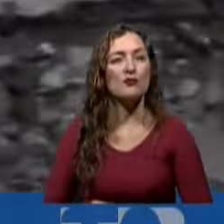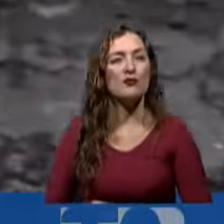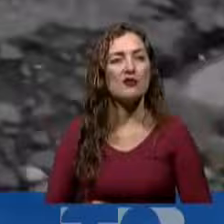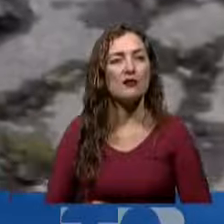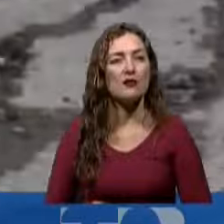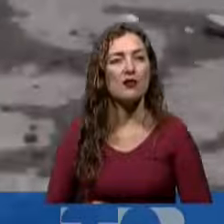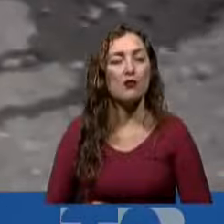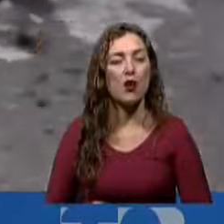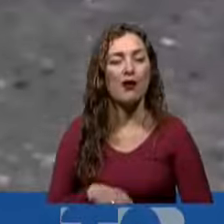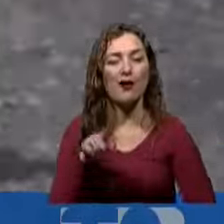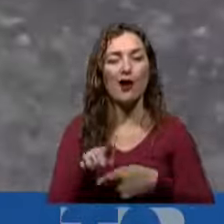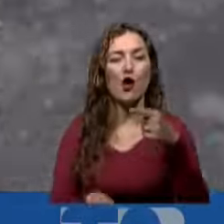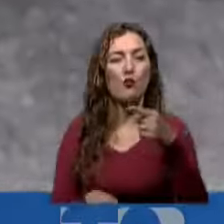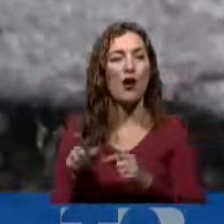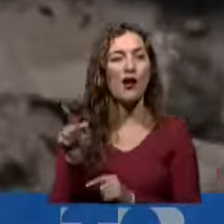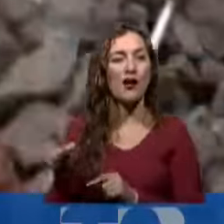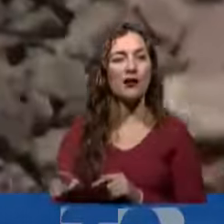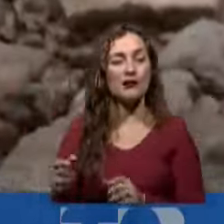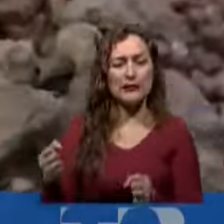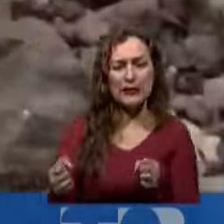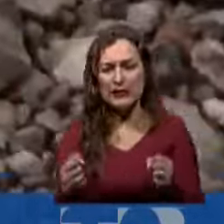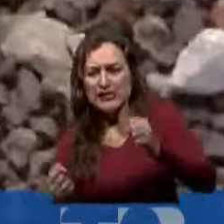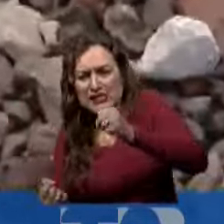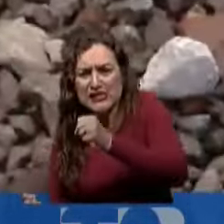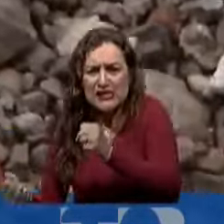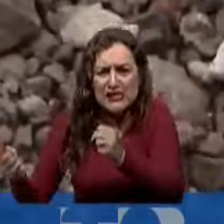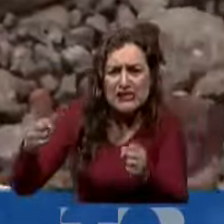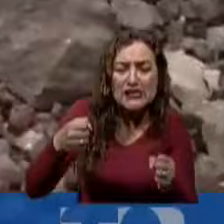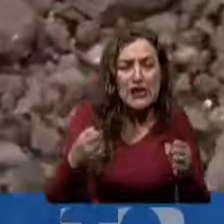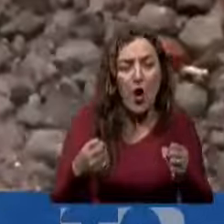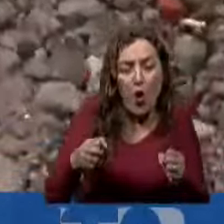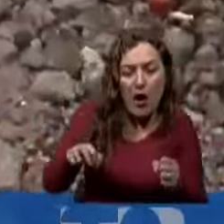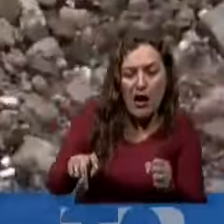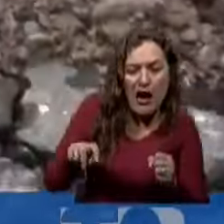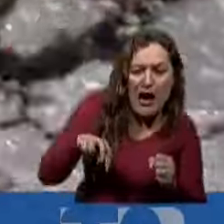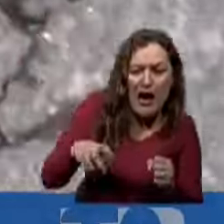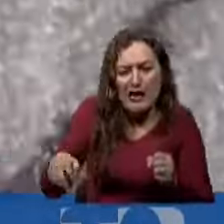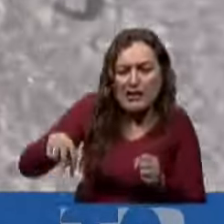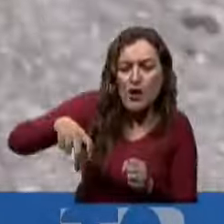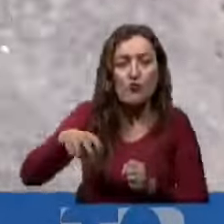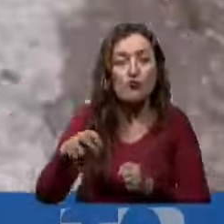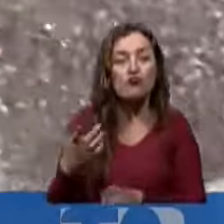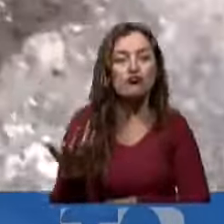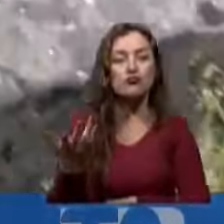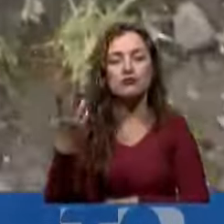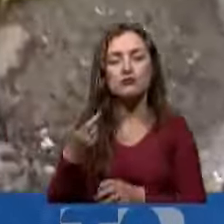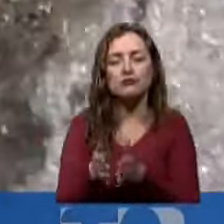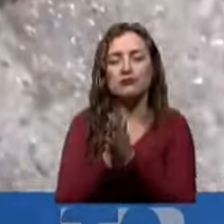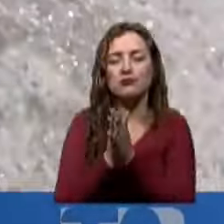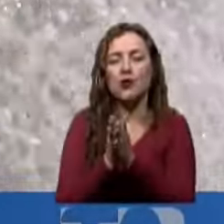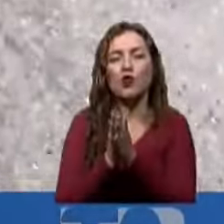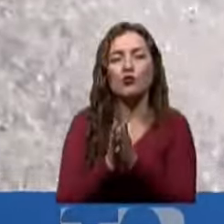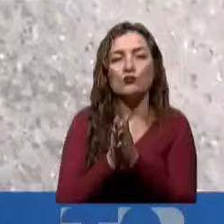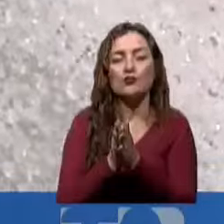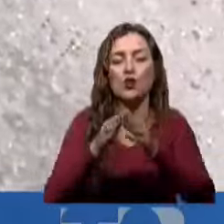agilidad necesaria como para poder evadir cuando hay carros que pasan muy rápido por acá, y entonces ese es el peligro que